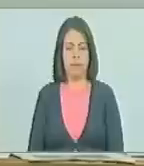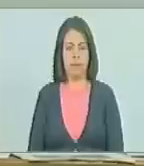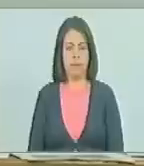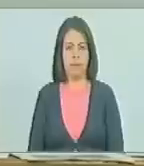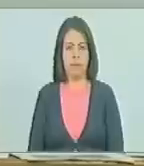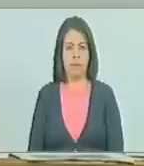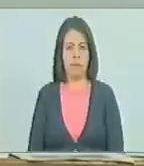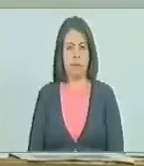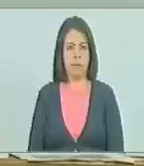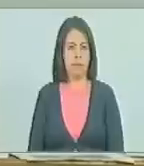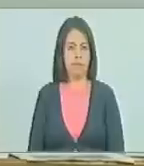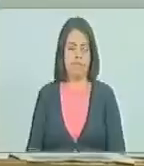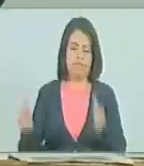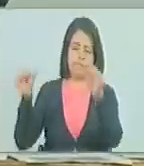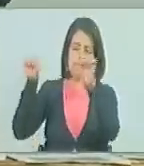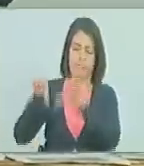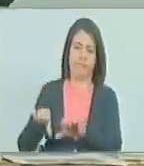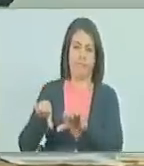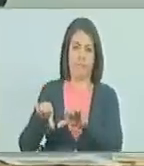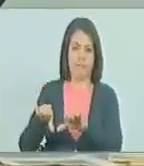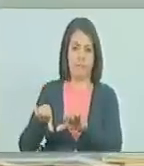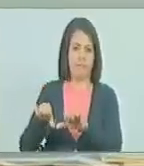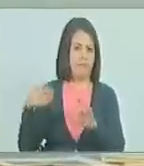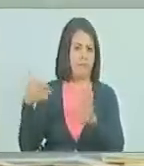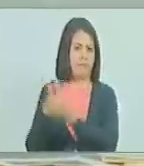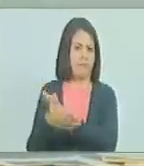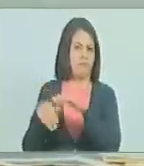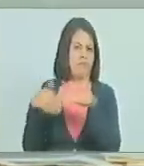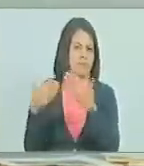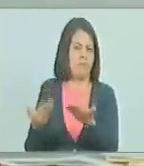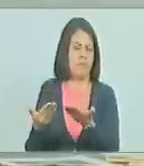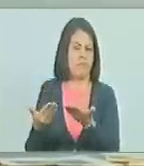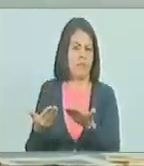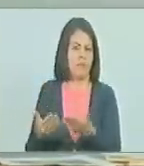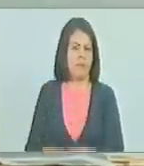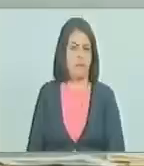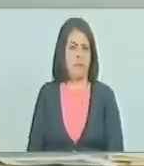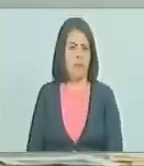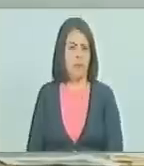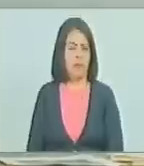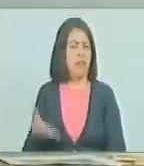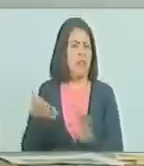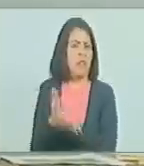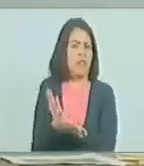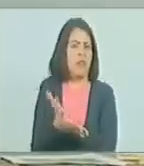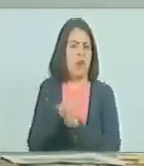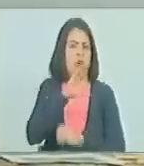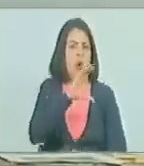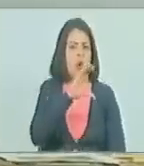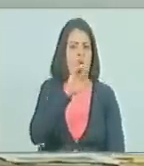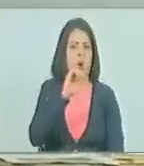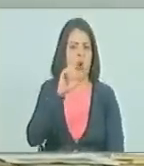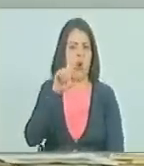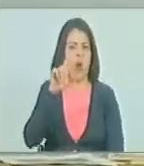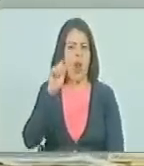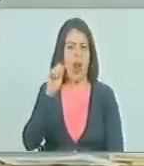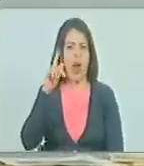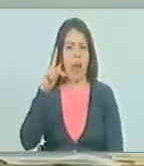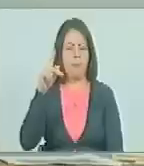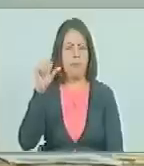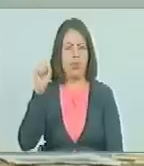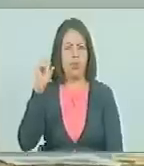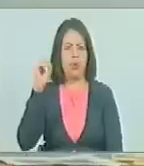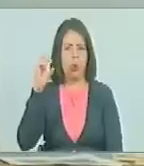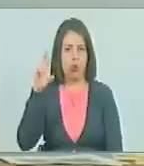Habla de colapsar Donald Trump. ¿Colapsar qué? ¿A qué se refiere Donald Trump con colapsar?